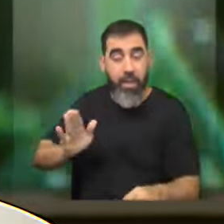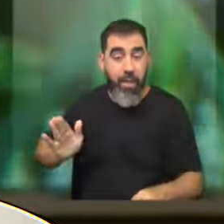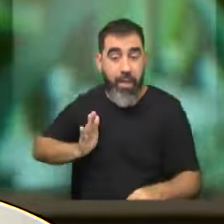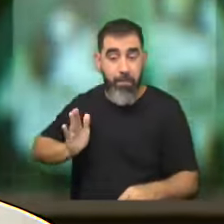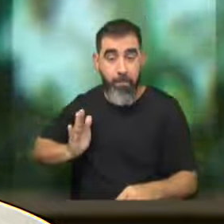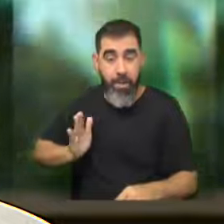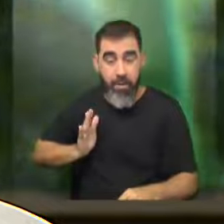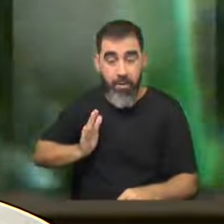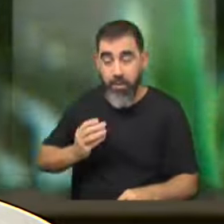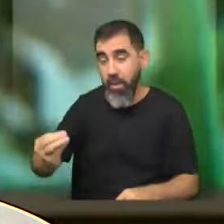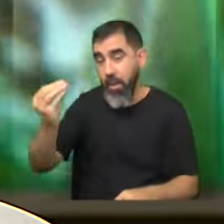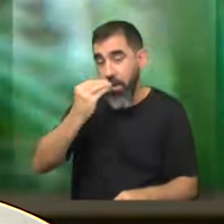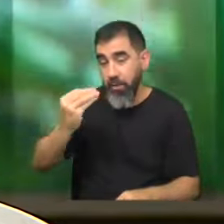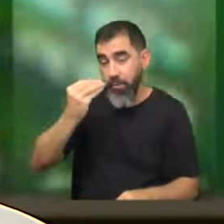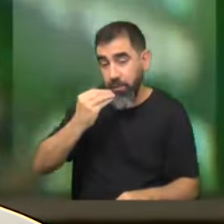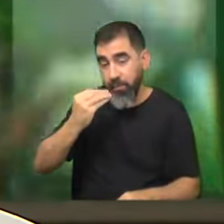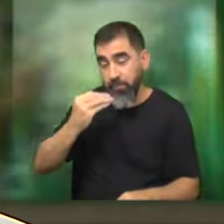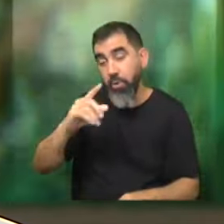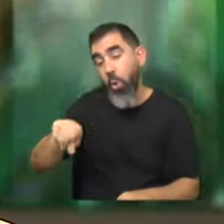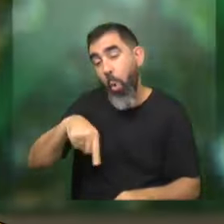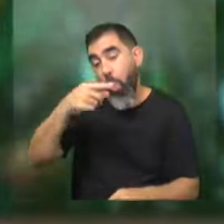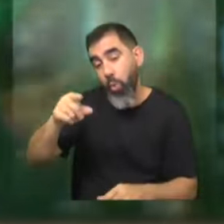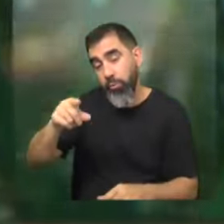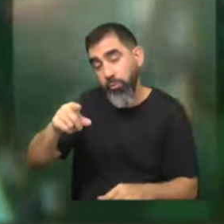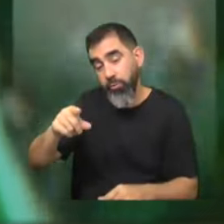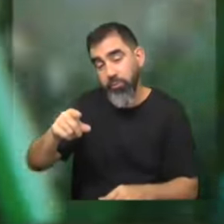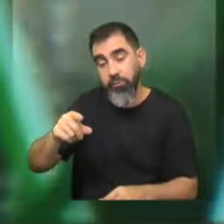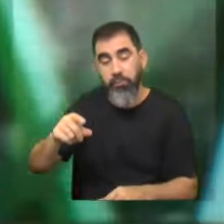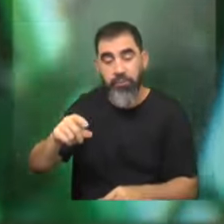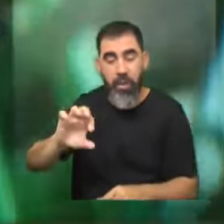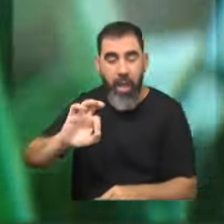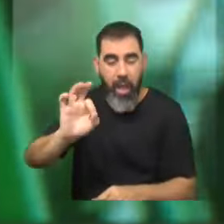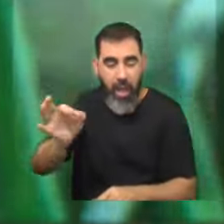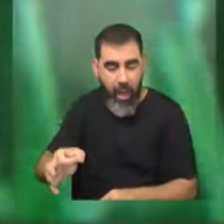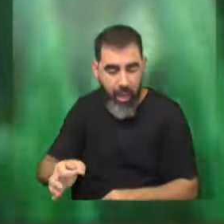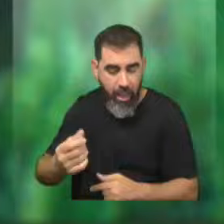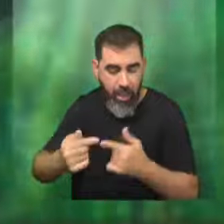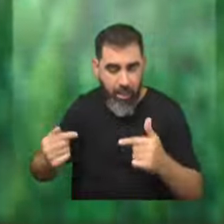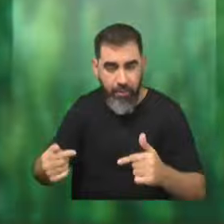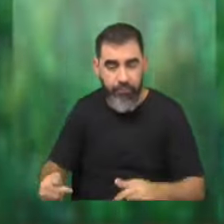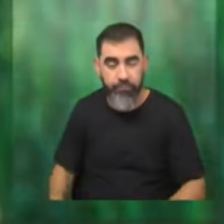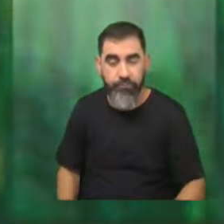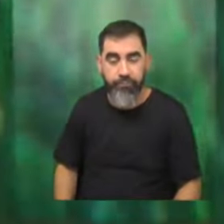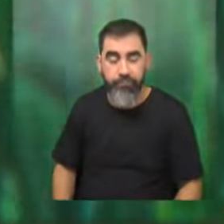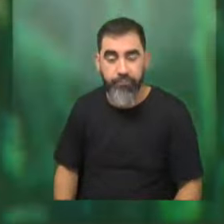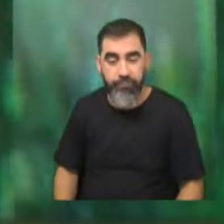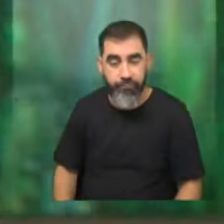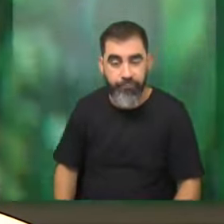¿sí? Con el alimento. En otra parte de esta cámara estarían las heces que deposita el animal. Y en este